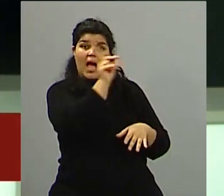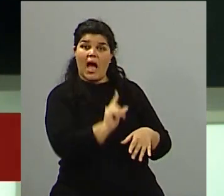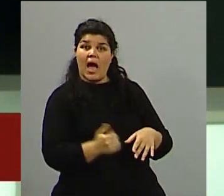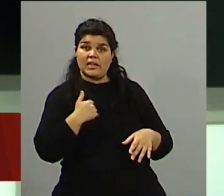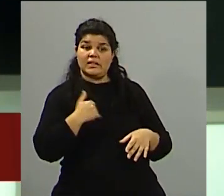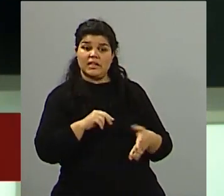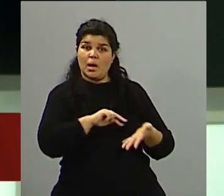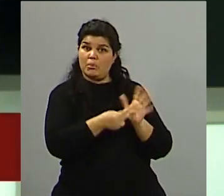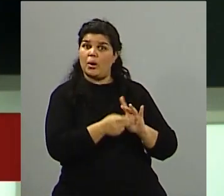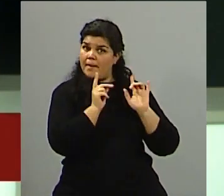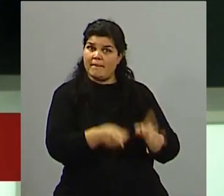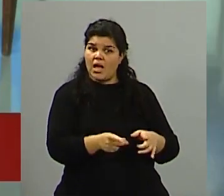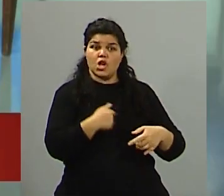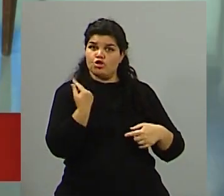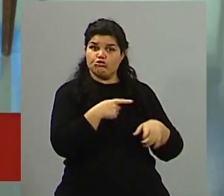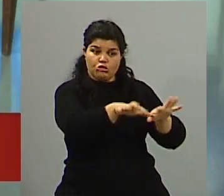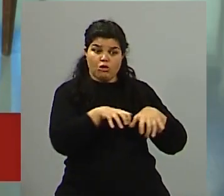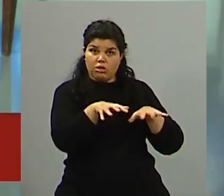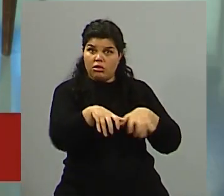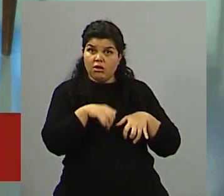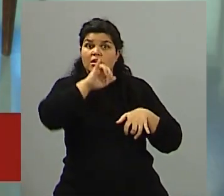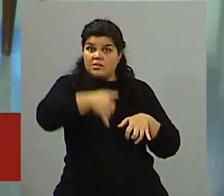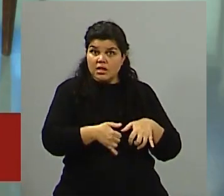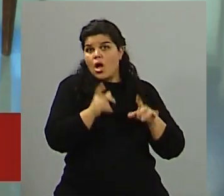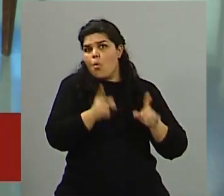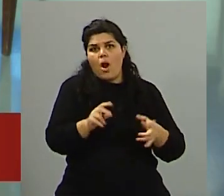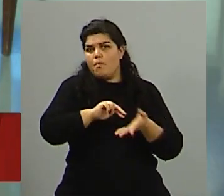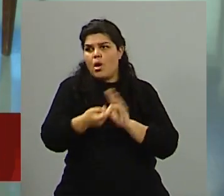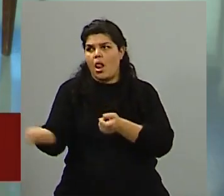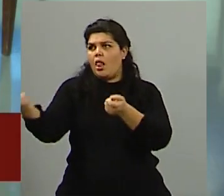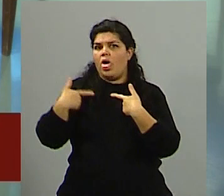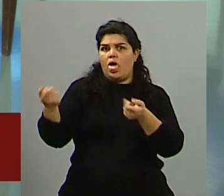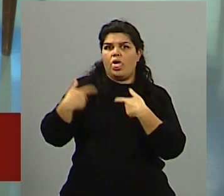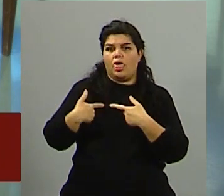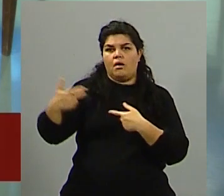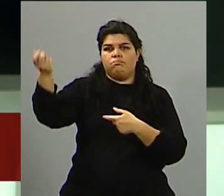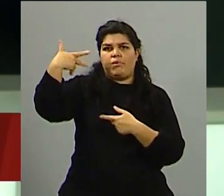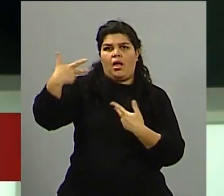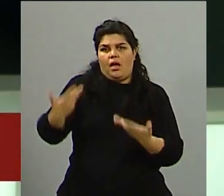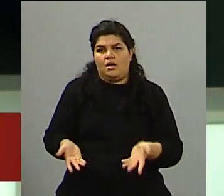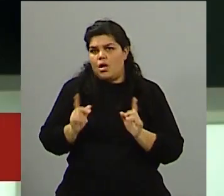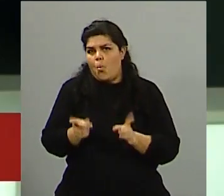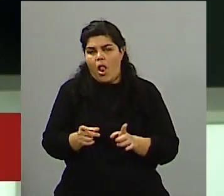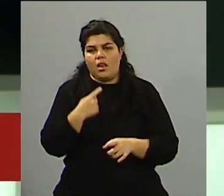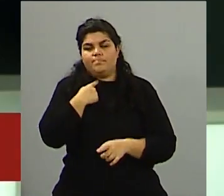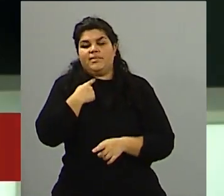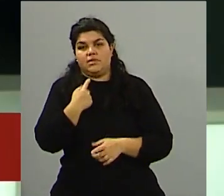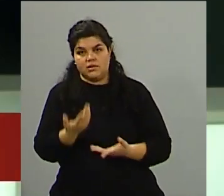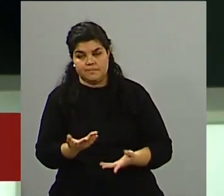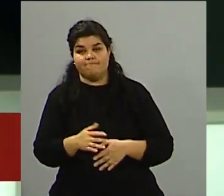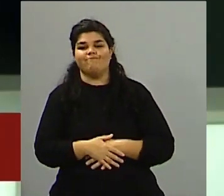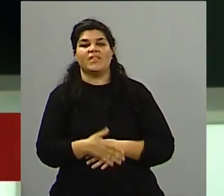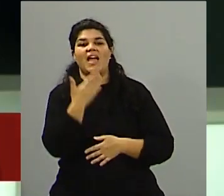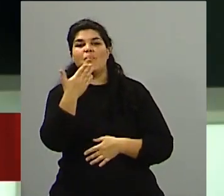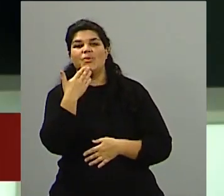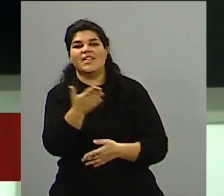cuenta que eso también nos afecta a nosotros. No podemos estar ajenos a lo que pasa en el mundo, tal cual. Ulises, muchas gracias, como siempre. Un abrazo grande, un placer y